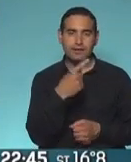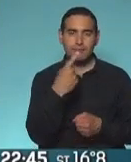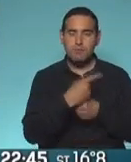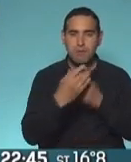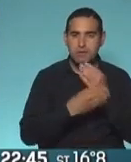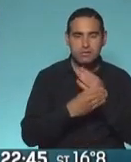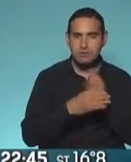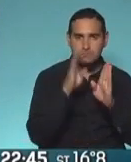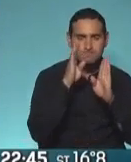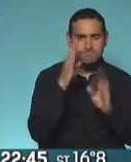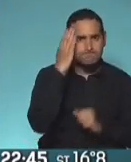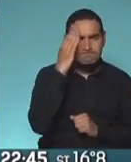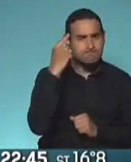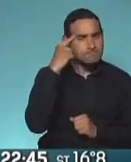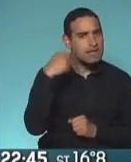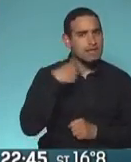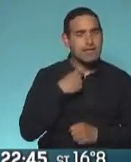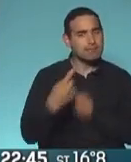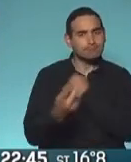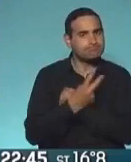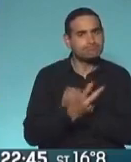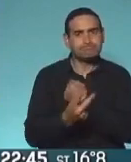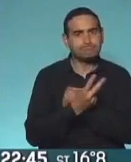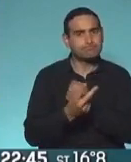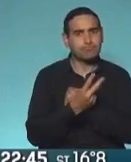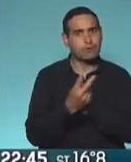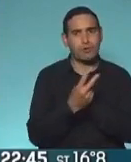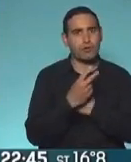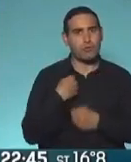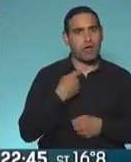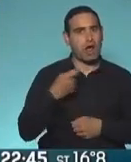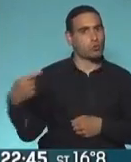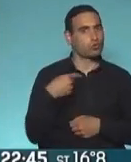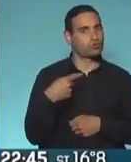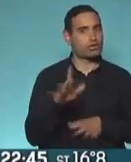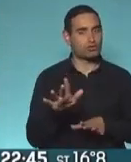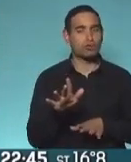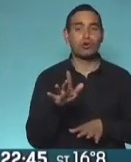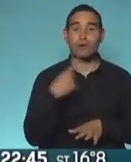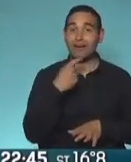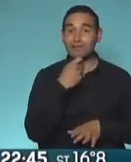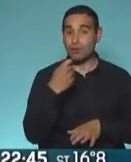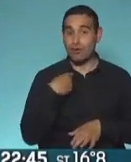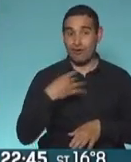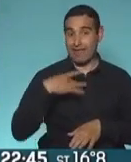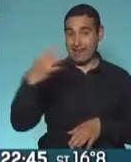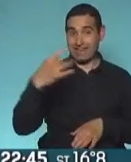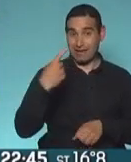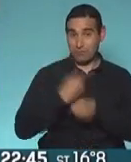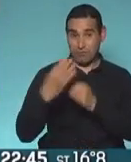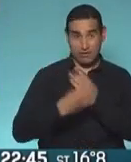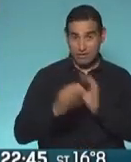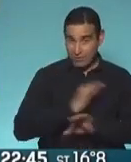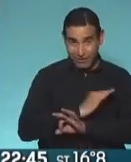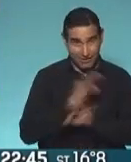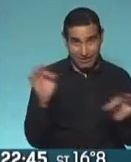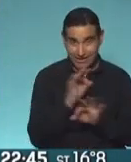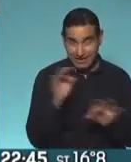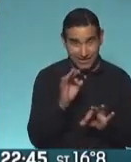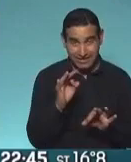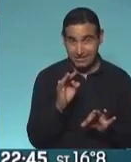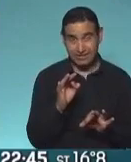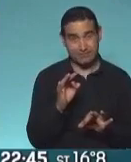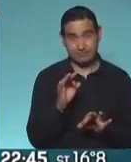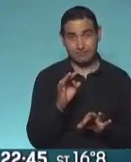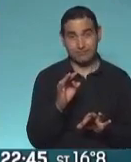es básicamente protegerse de la acusación que si no es elegido primer ministro ya, es decir, si no se sucede a sí